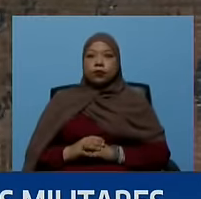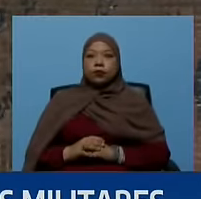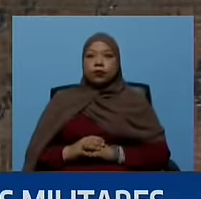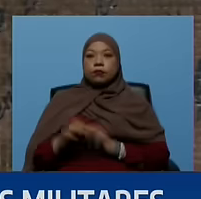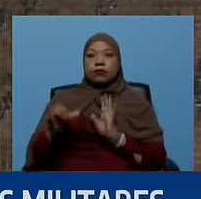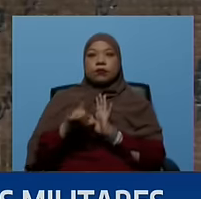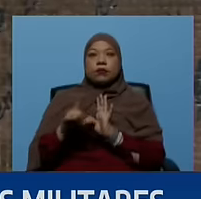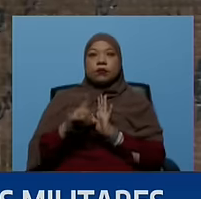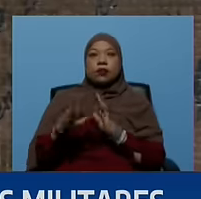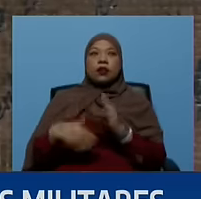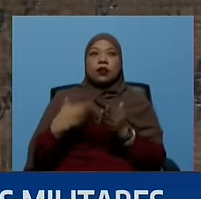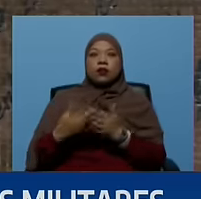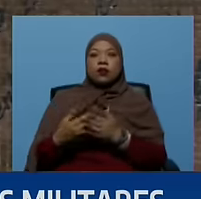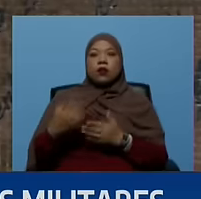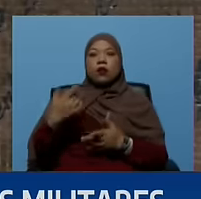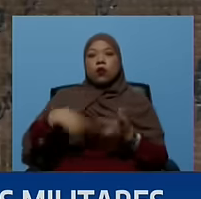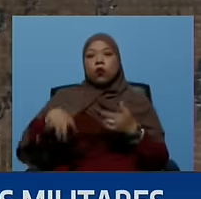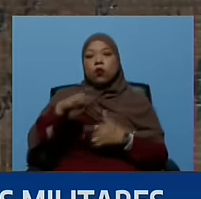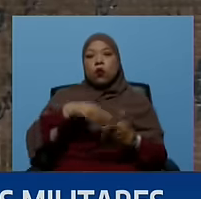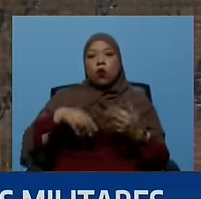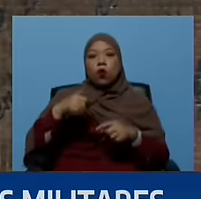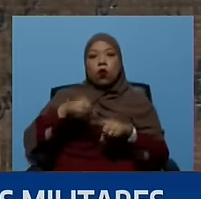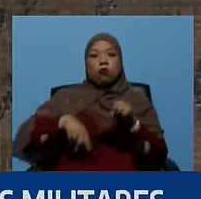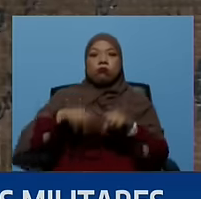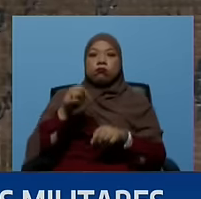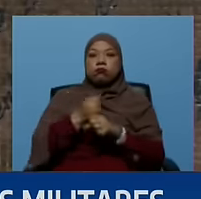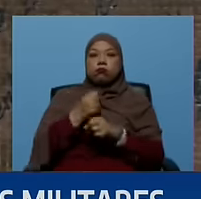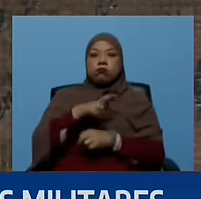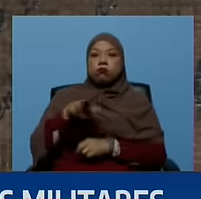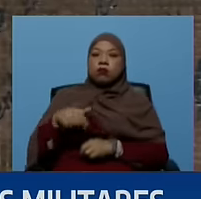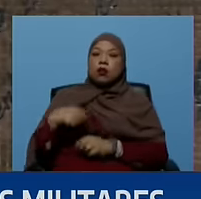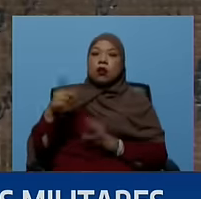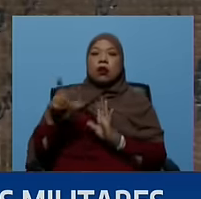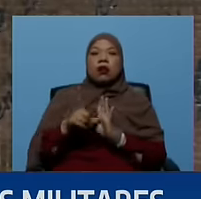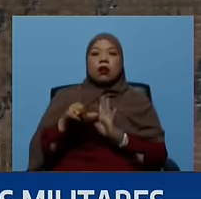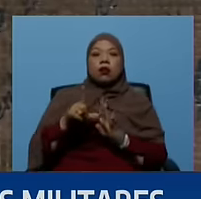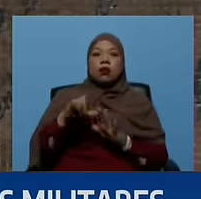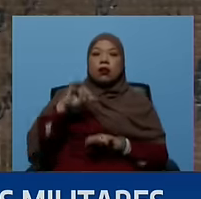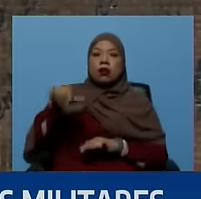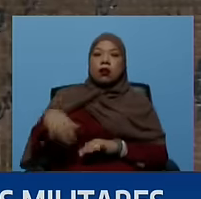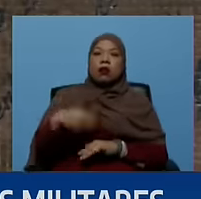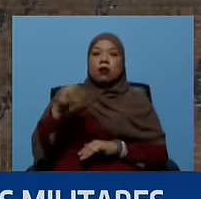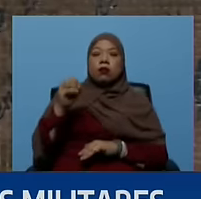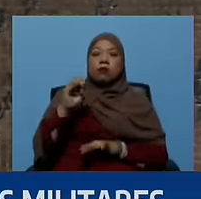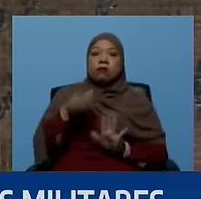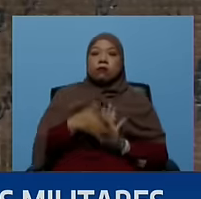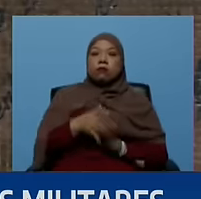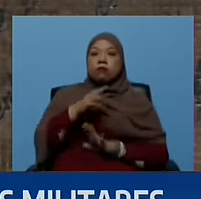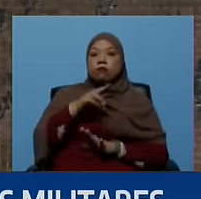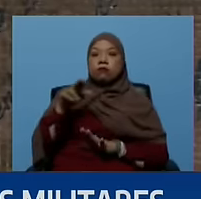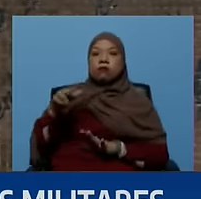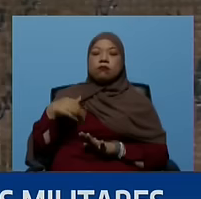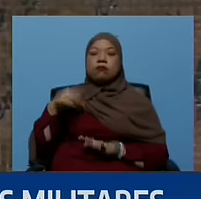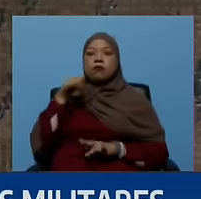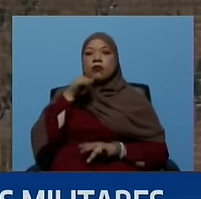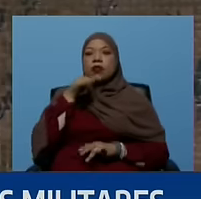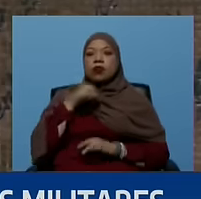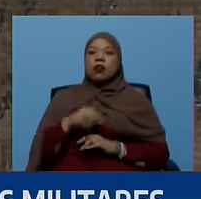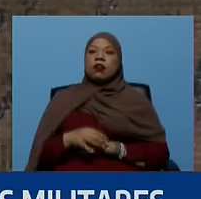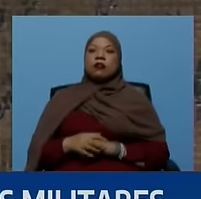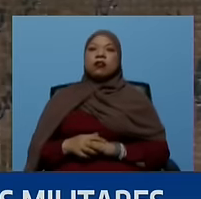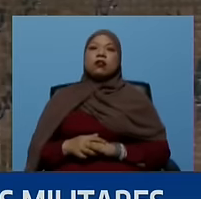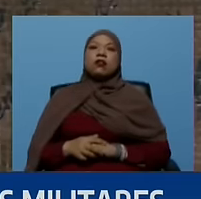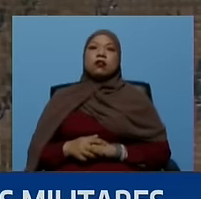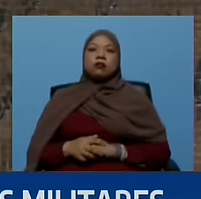Liceo desde el salón de usos múltiples del Liceo José Antonio ávalo aquí donde